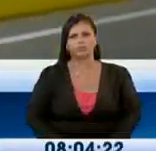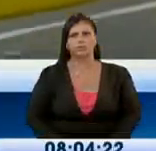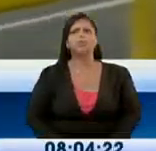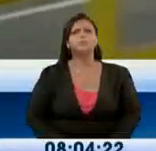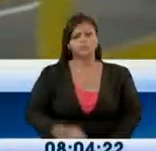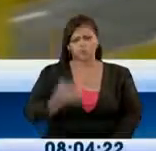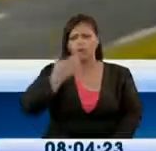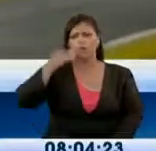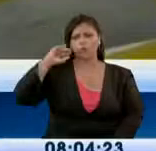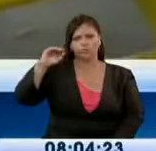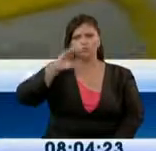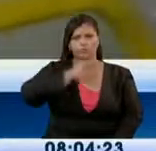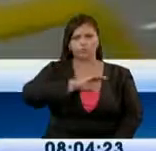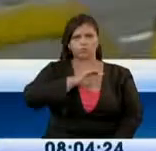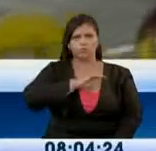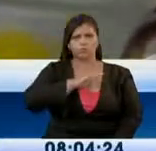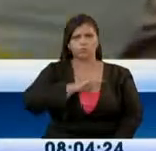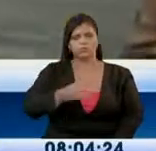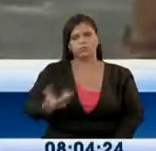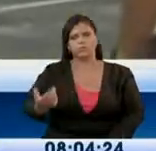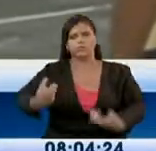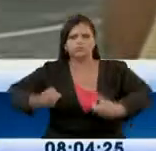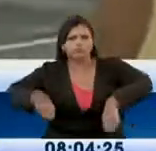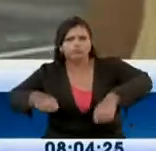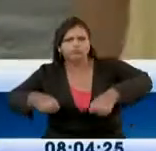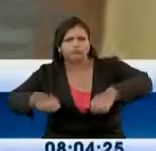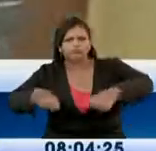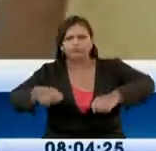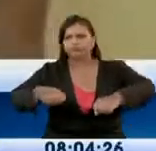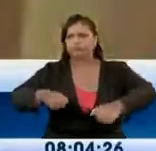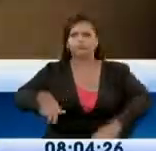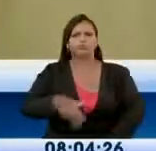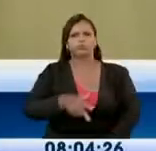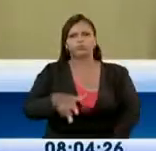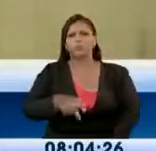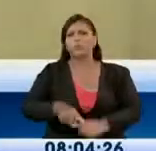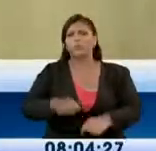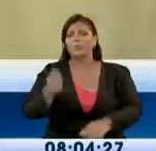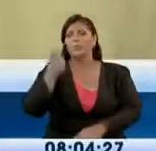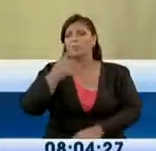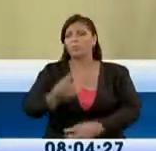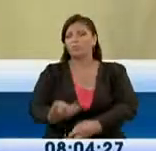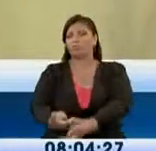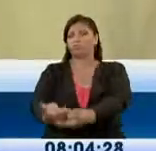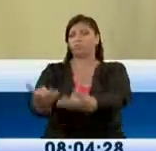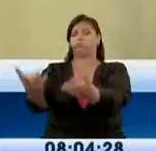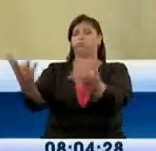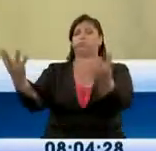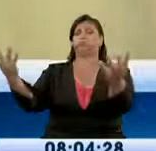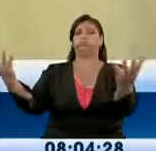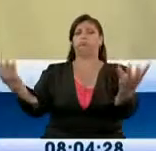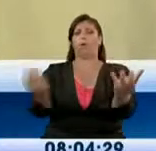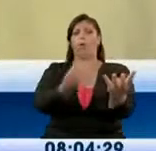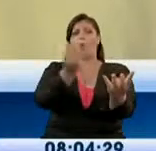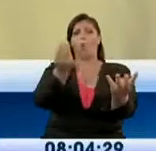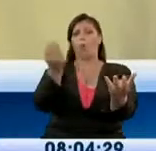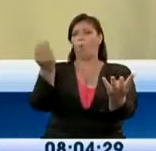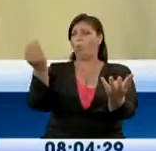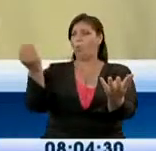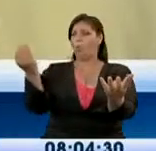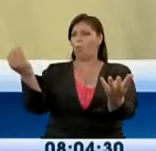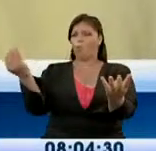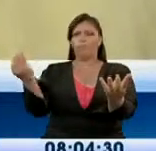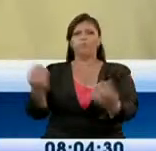pero el motorizado no se abastece con tantos estudiantes que se vienen de otros colegios. Es decir, cuando llaman a la policía, ¿cuántos vienen? Solamente viene